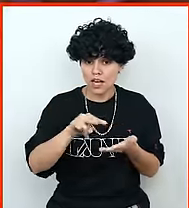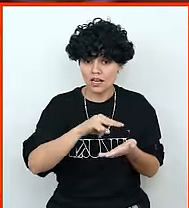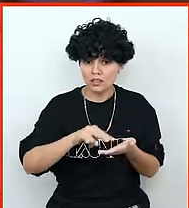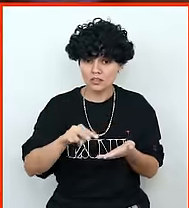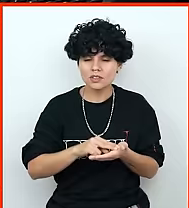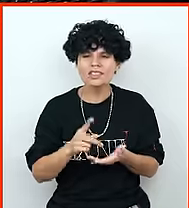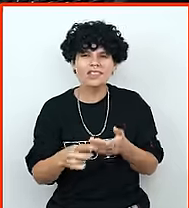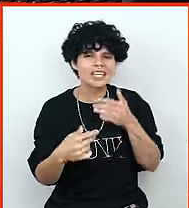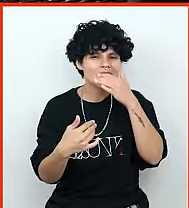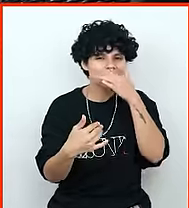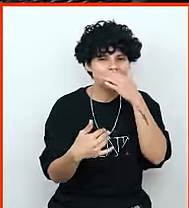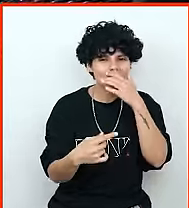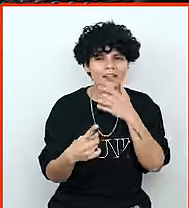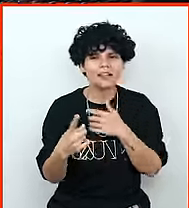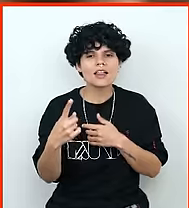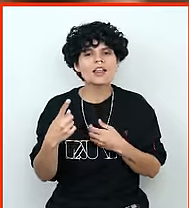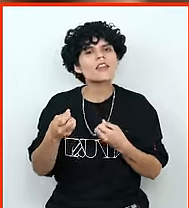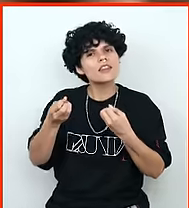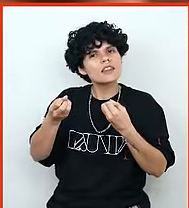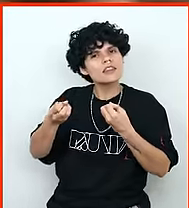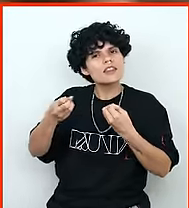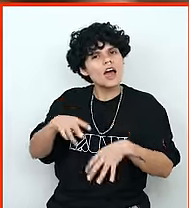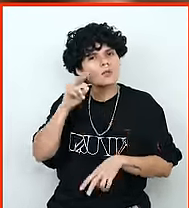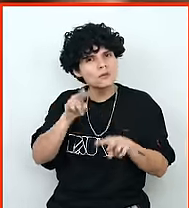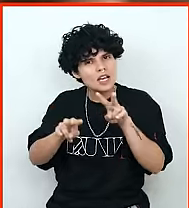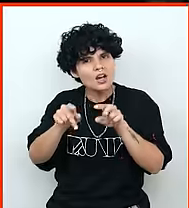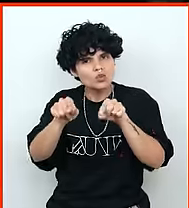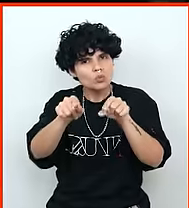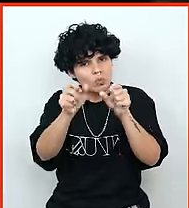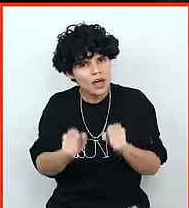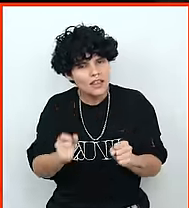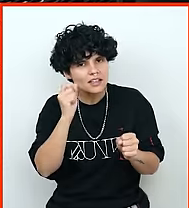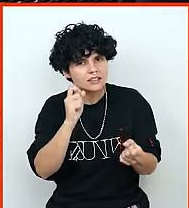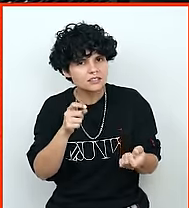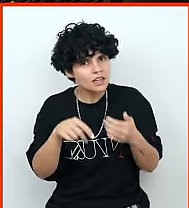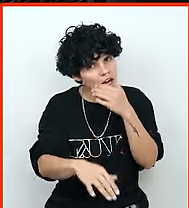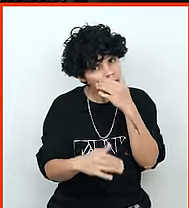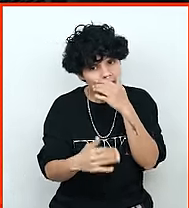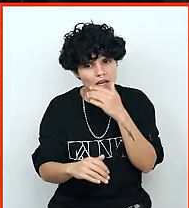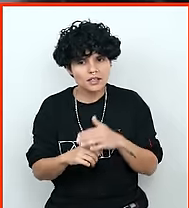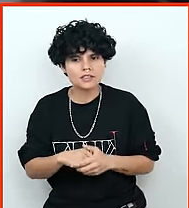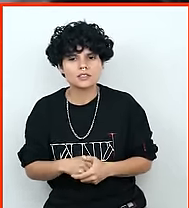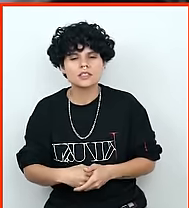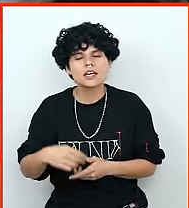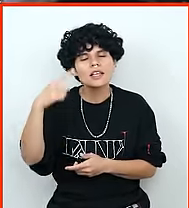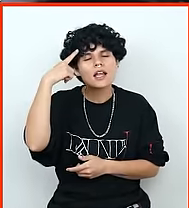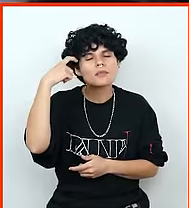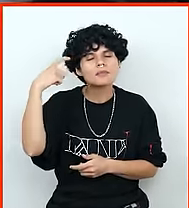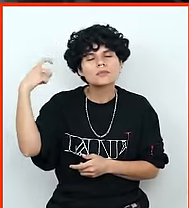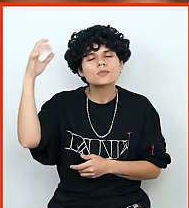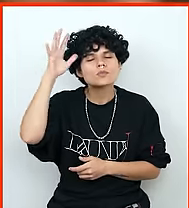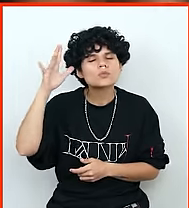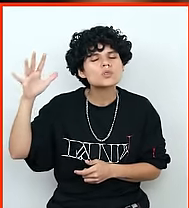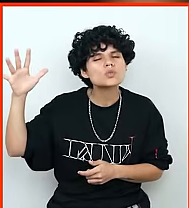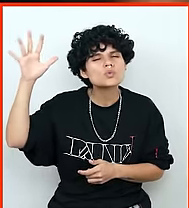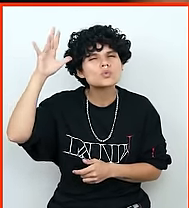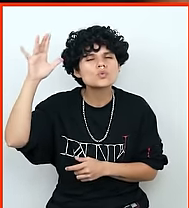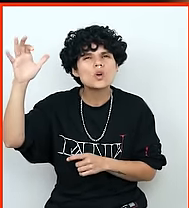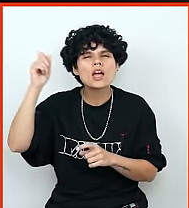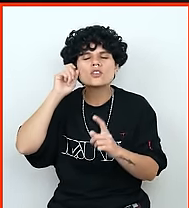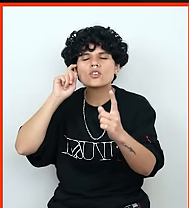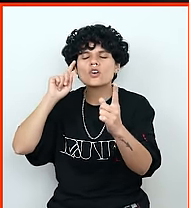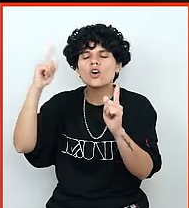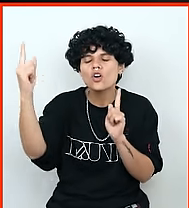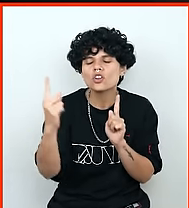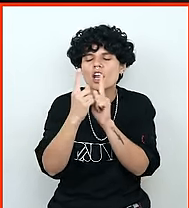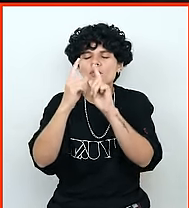¿La leo? Sí. ¿Podría rapear tu parte de Déjame Mirar? ¿Podría? ¿Podría? Podría. Quise encontrarte entre mis sueños, buscarte en una